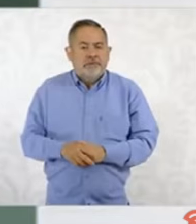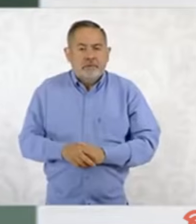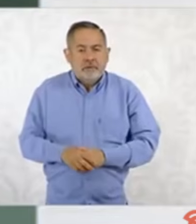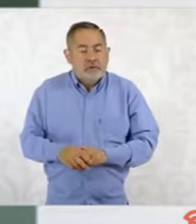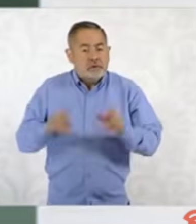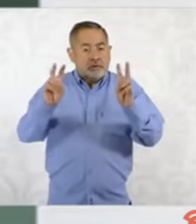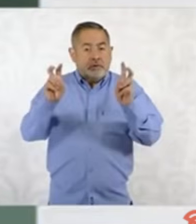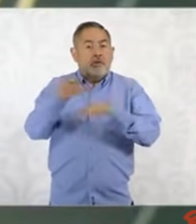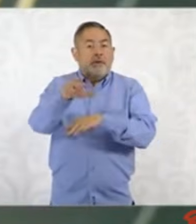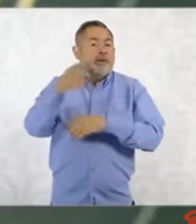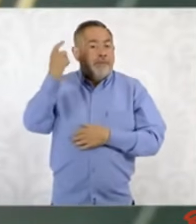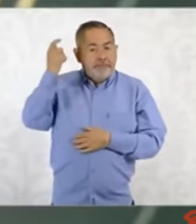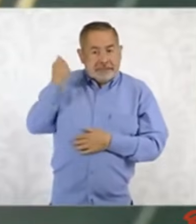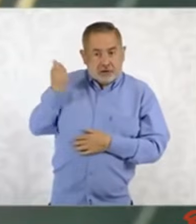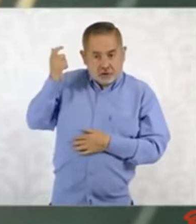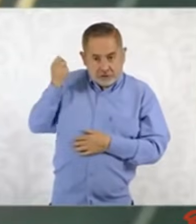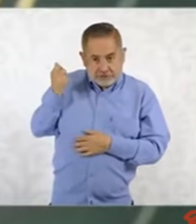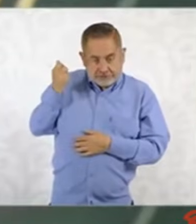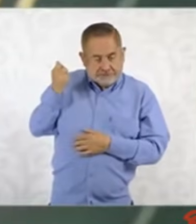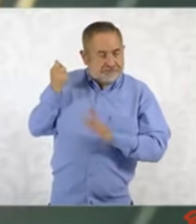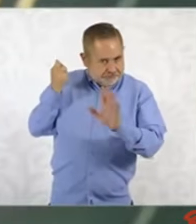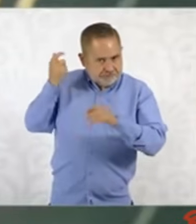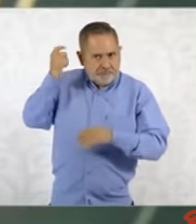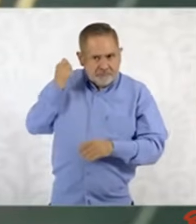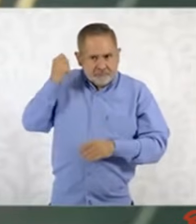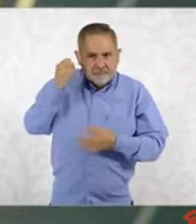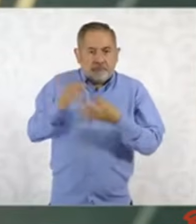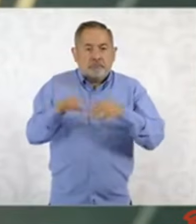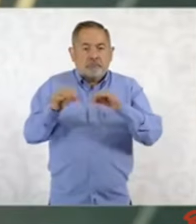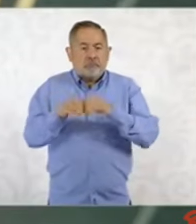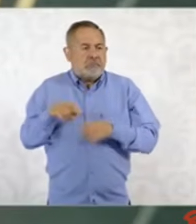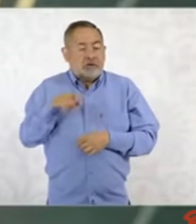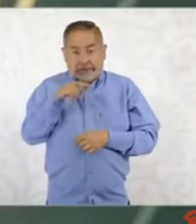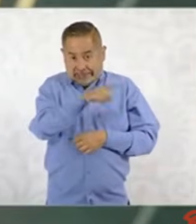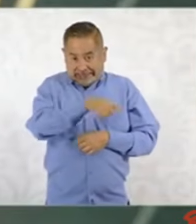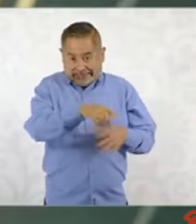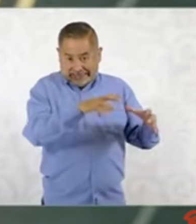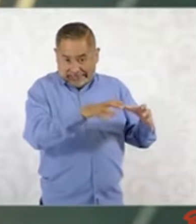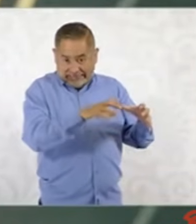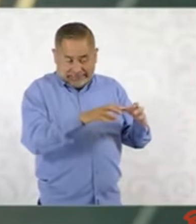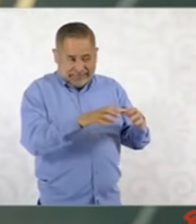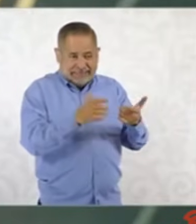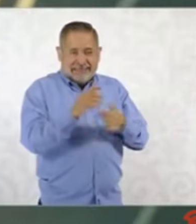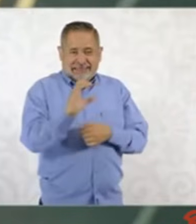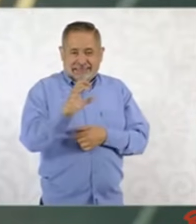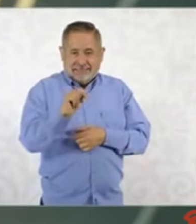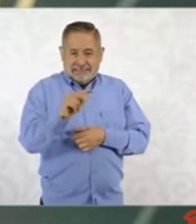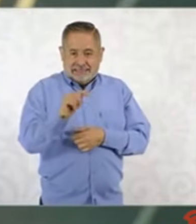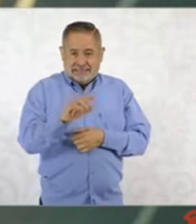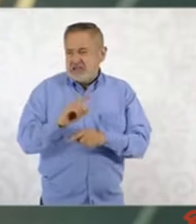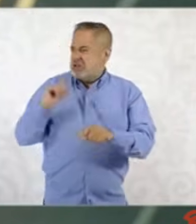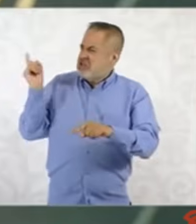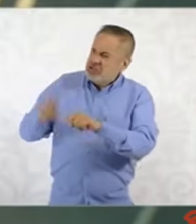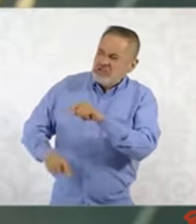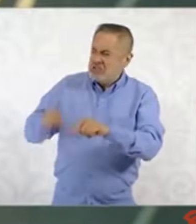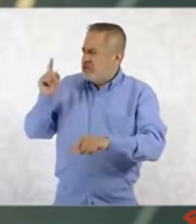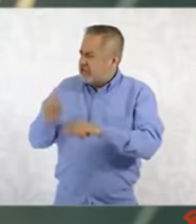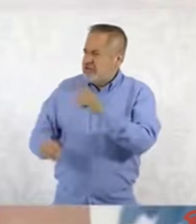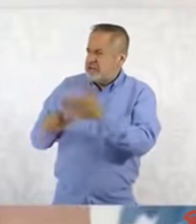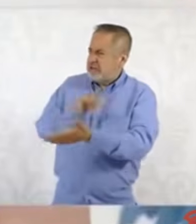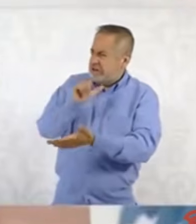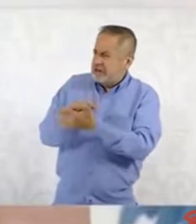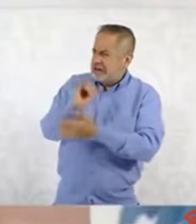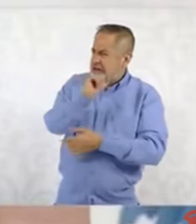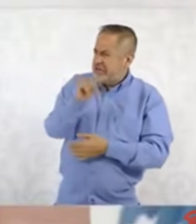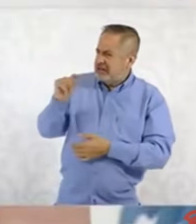de pensiones, es muy importante. Ellos dicen abrogación de la ley del ISSSTE del 2007. Sí, no